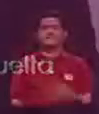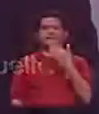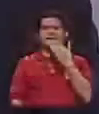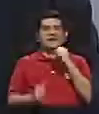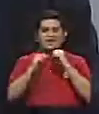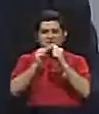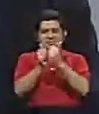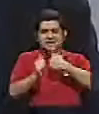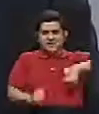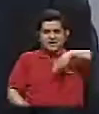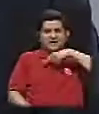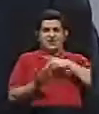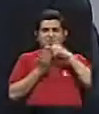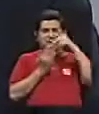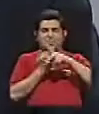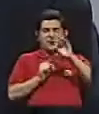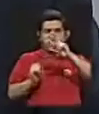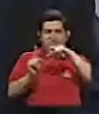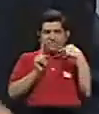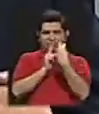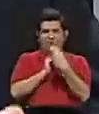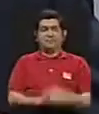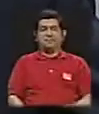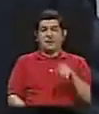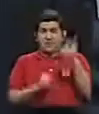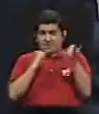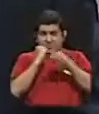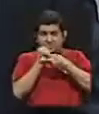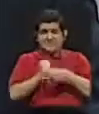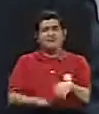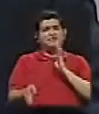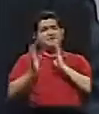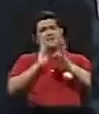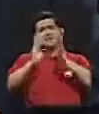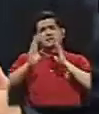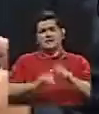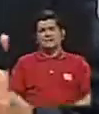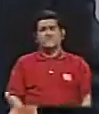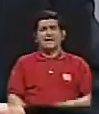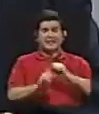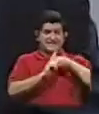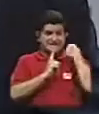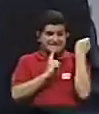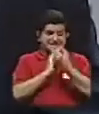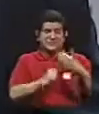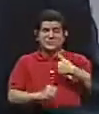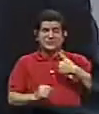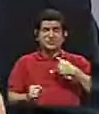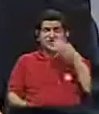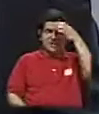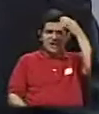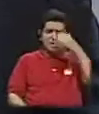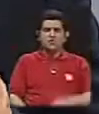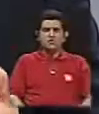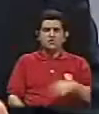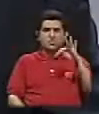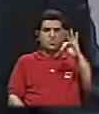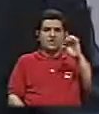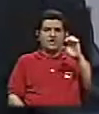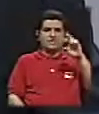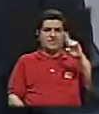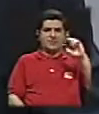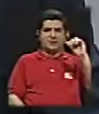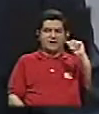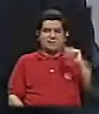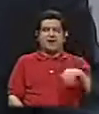Gracias por continuar con nosotros en su programa Puntos de Vista. En esta ocasión estamos hablando de la situación que vive la cultura térraba en la zona